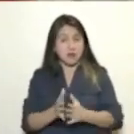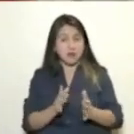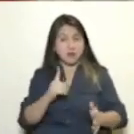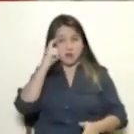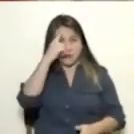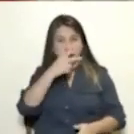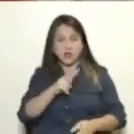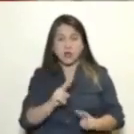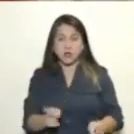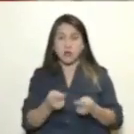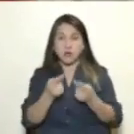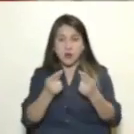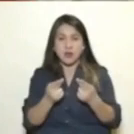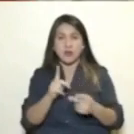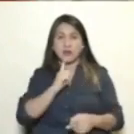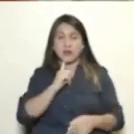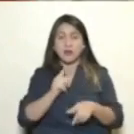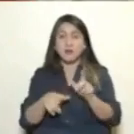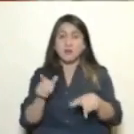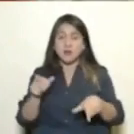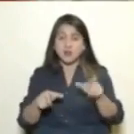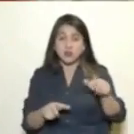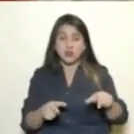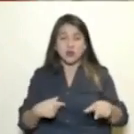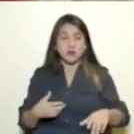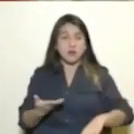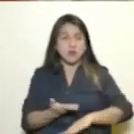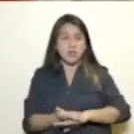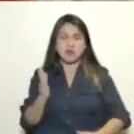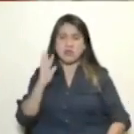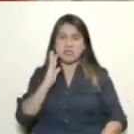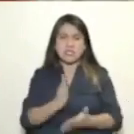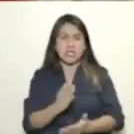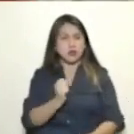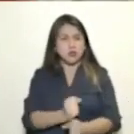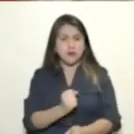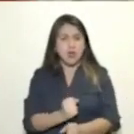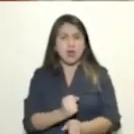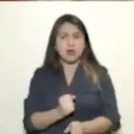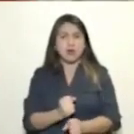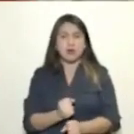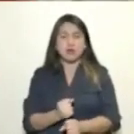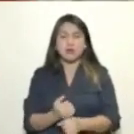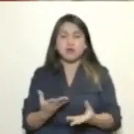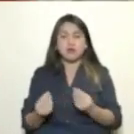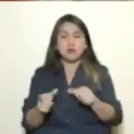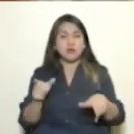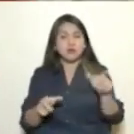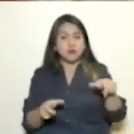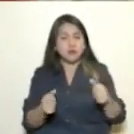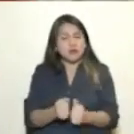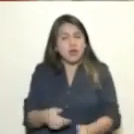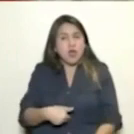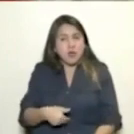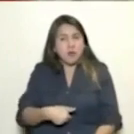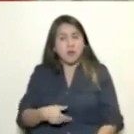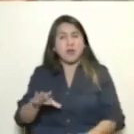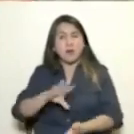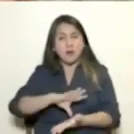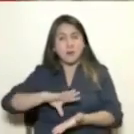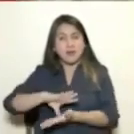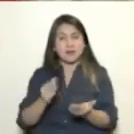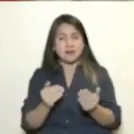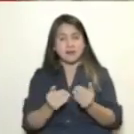difícil de recuperar, vamos a tener una población exigiendo trabajo, mucha población con hambre, y los países van a